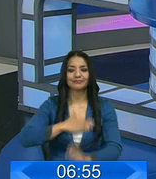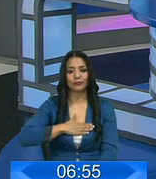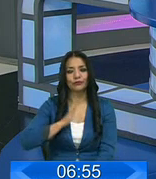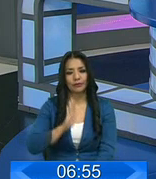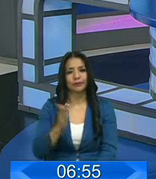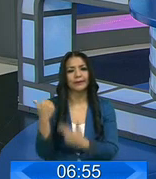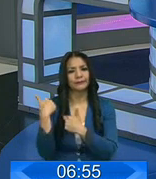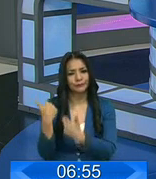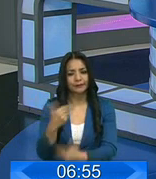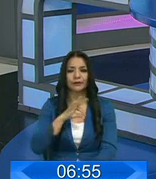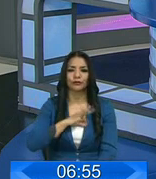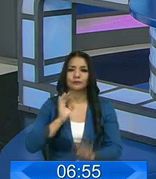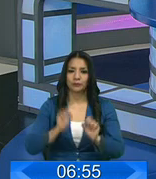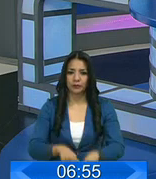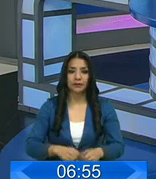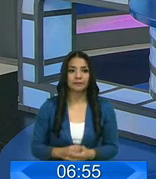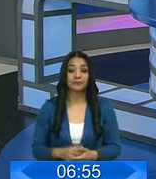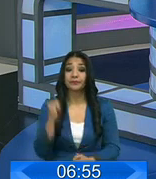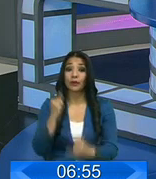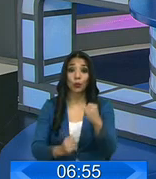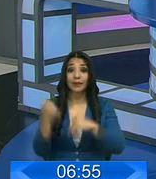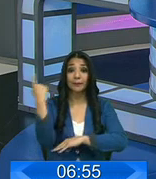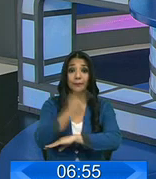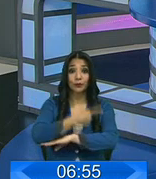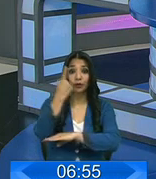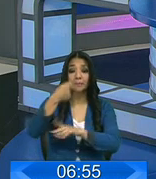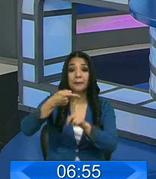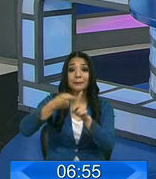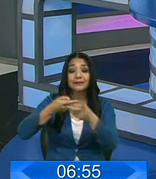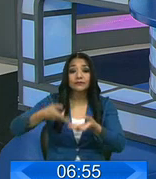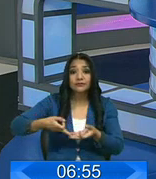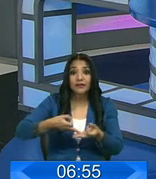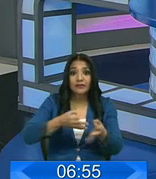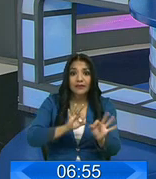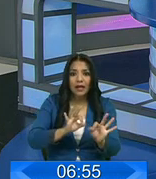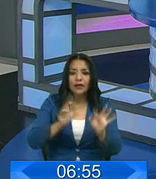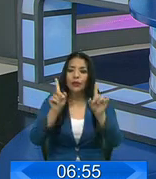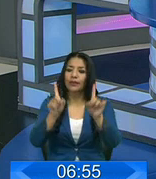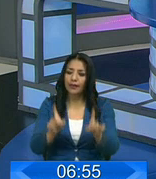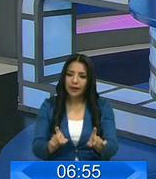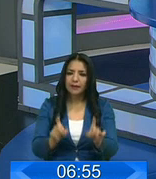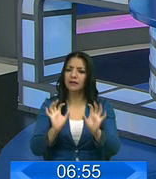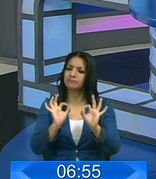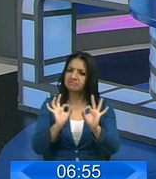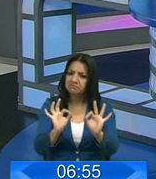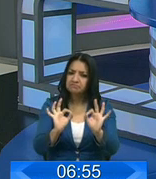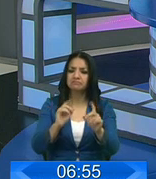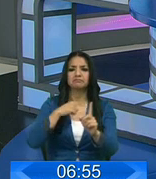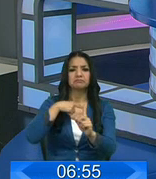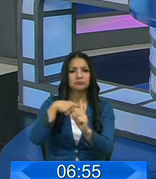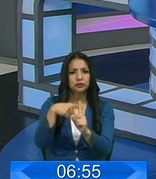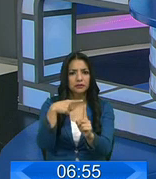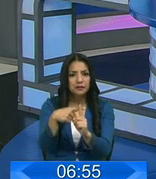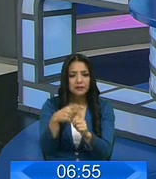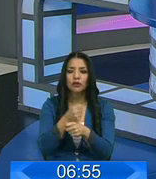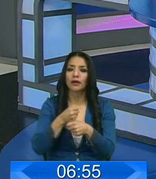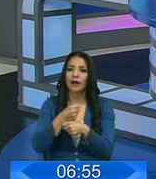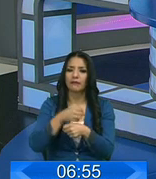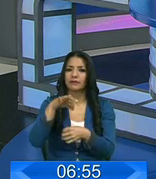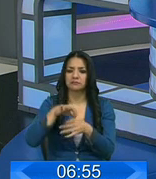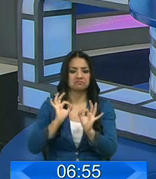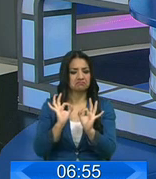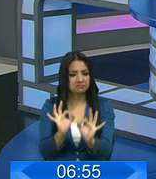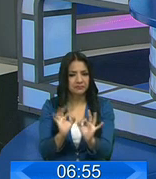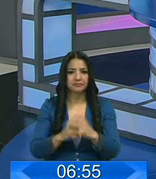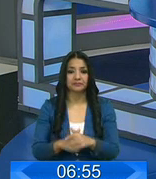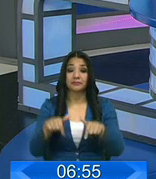del caso. Es el último día del mes de febrero, así que hay que vivirlo con mucha buena gana. Tome su buen café. Acá le vamos a